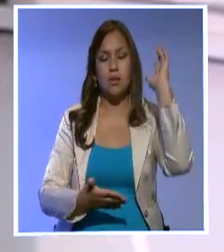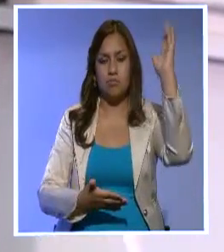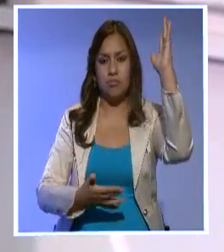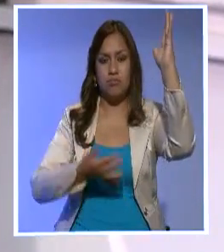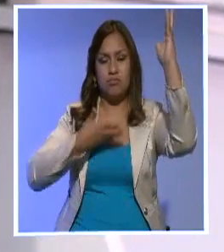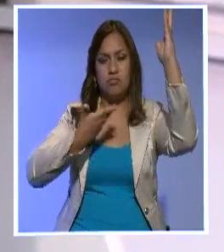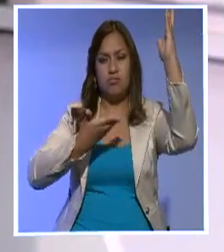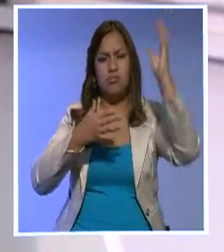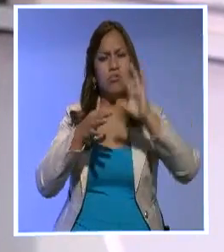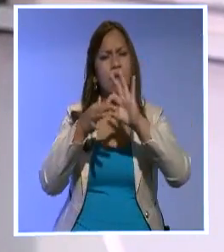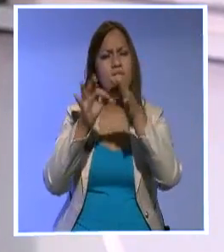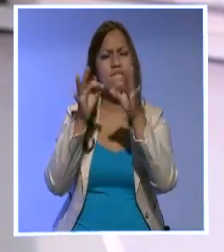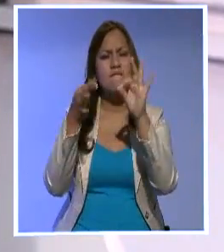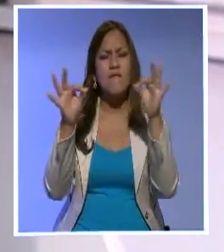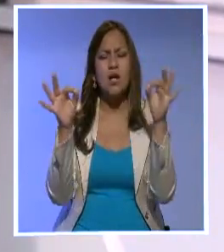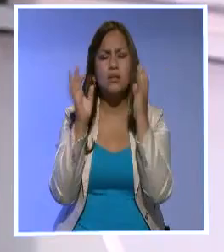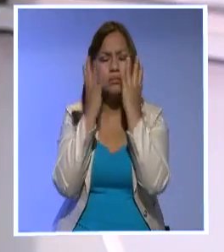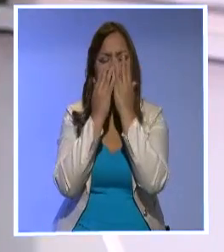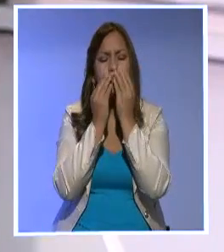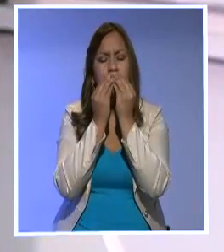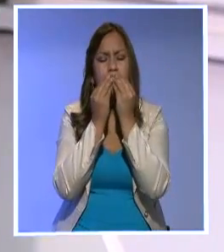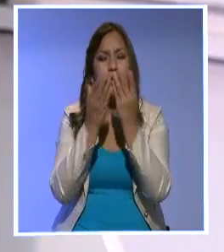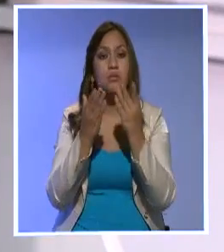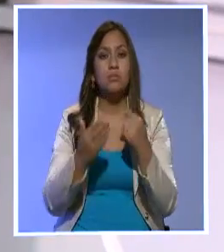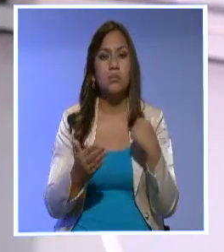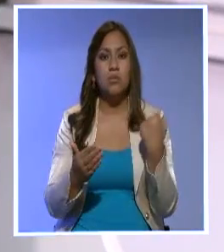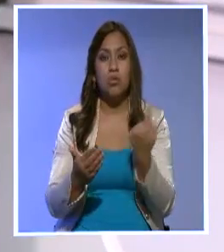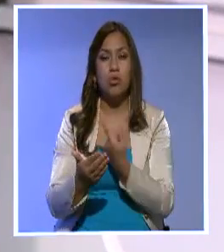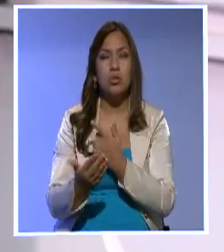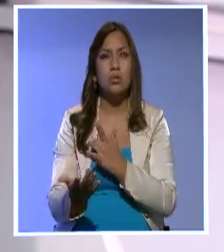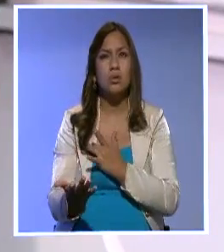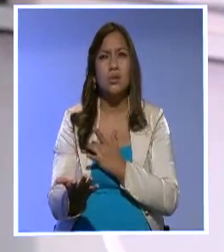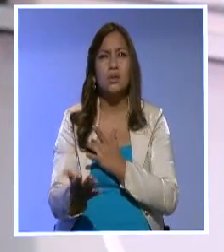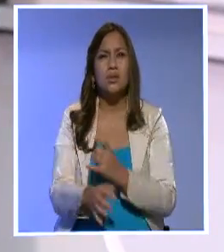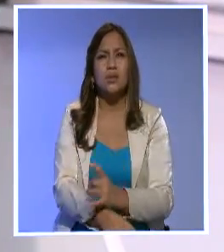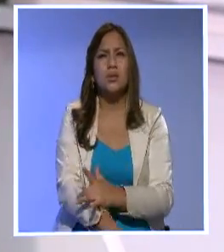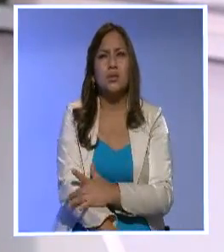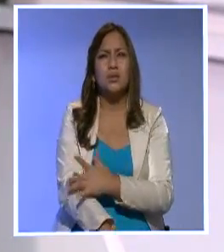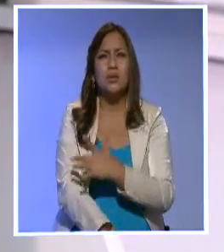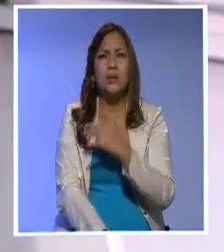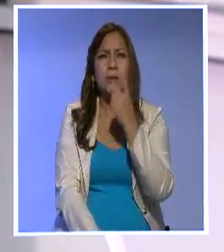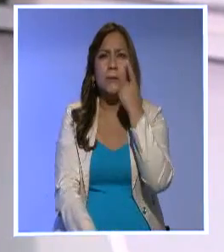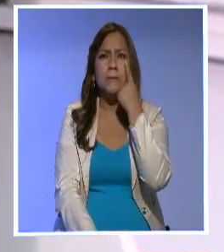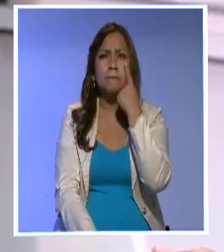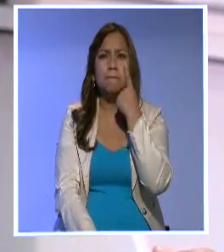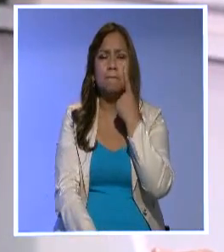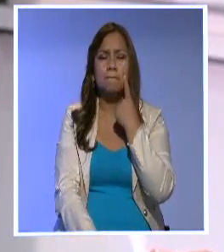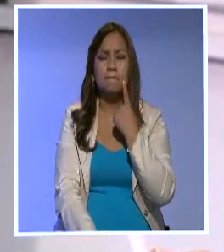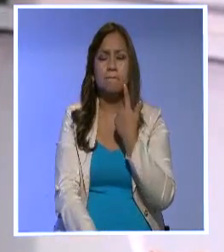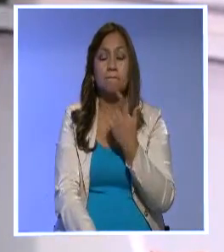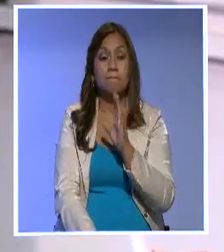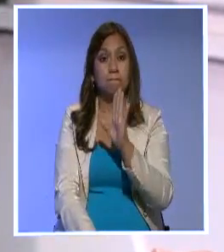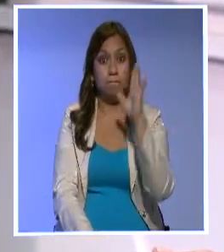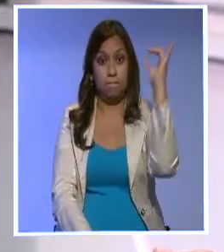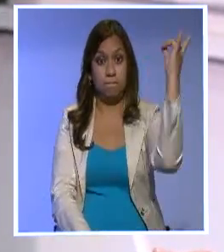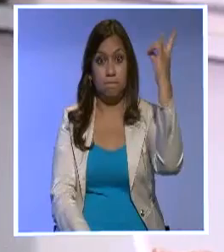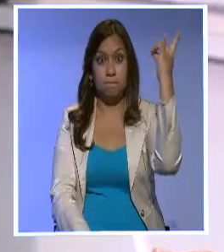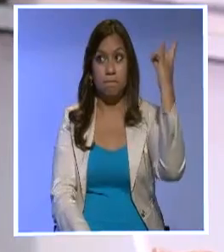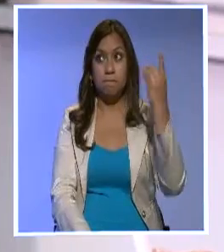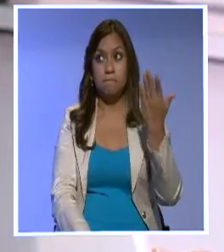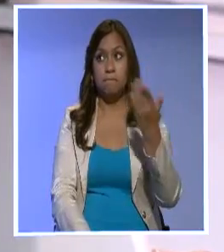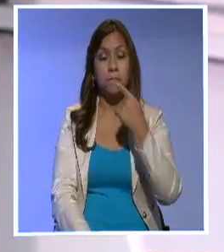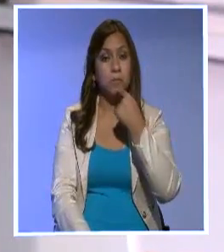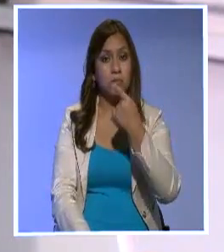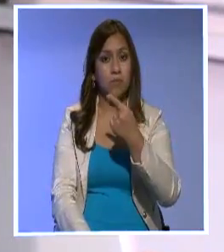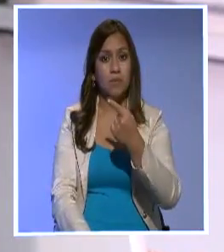plaza de la revolución pues de todo su discurso su intervención y sus reflexiones una de las frases que dijo es y ahora quién me va a